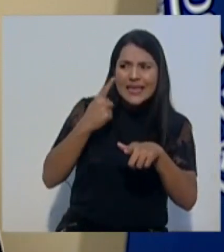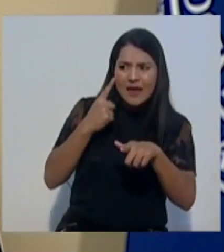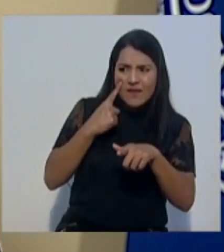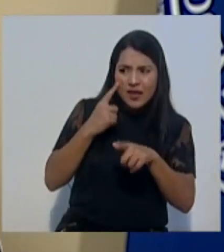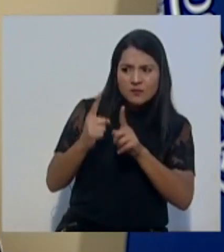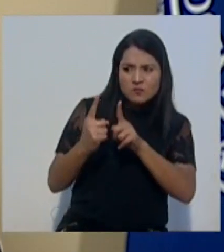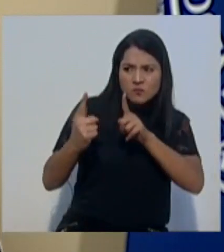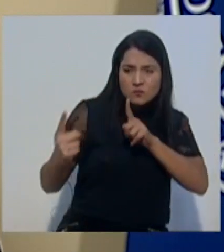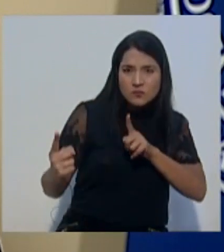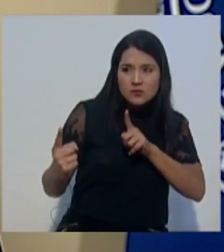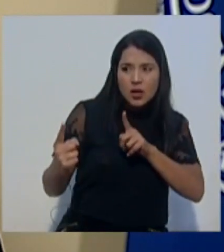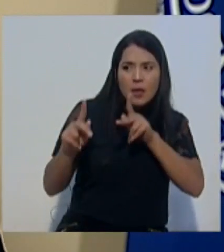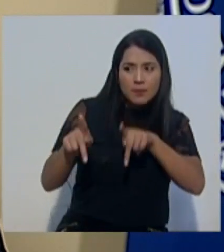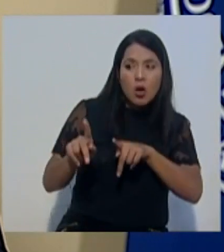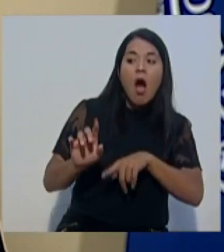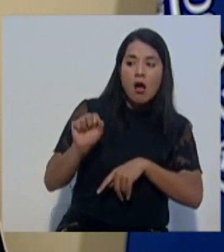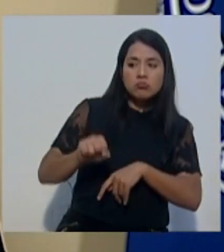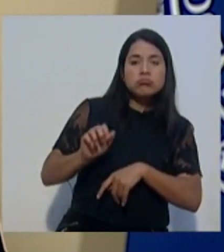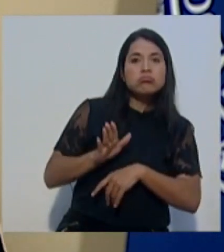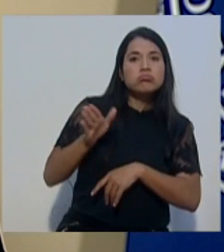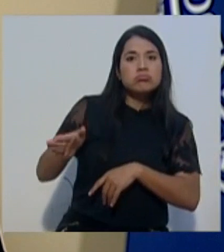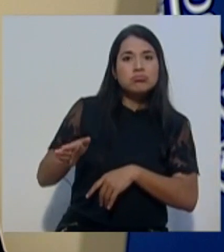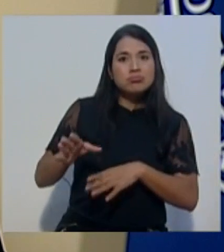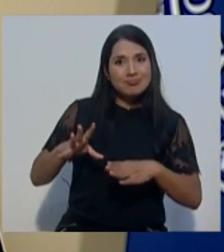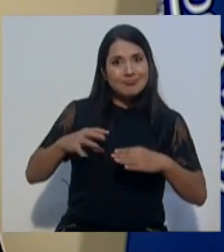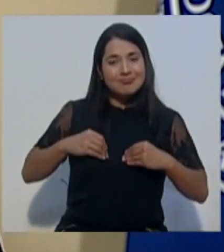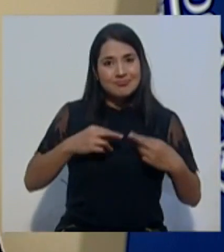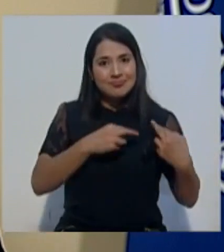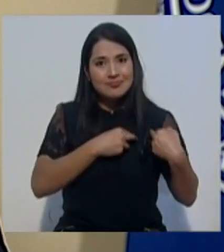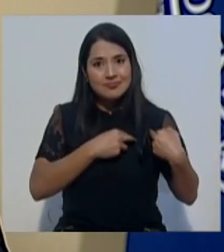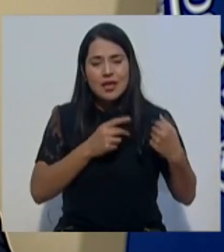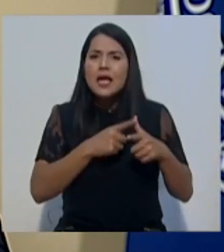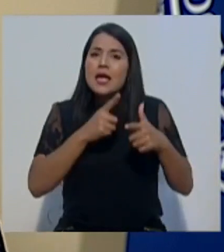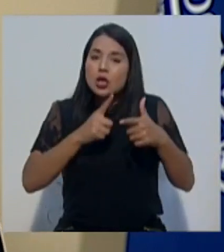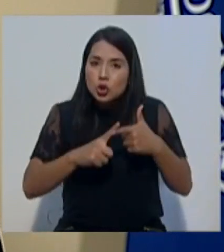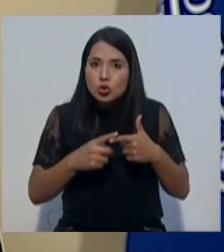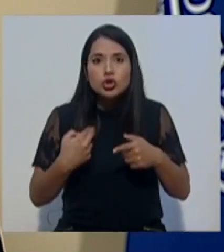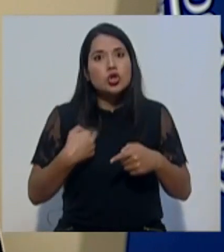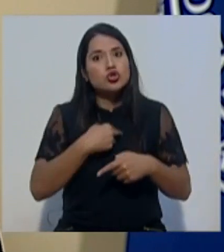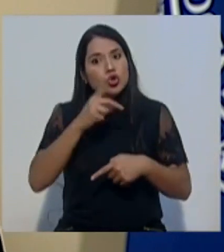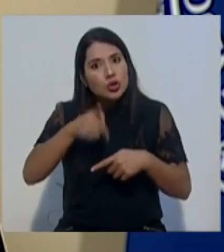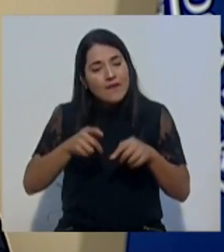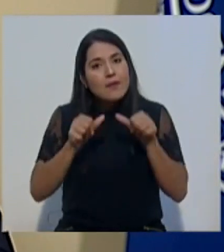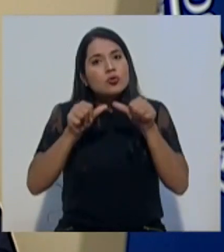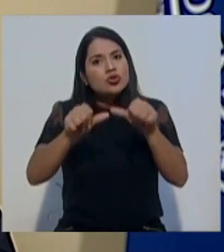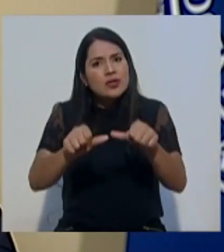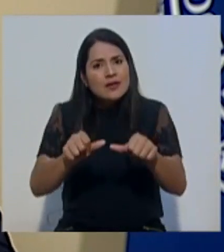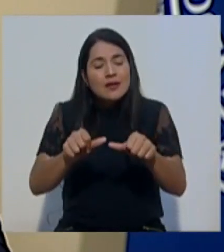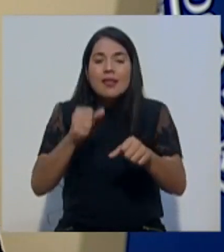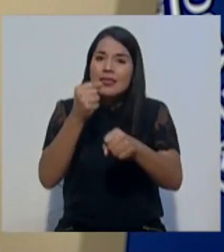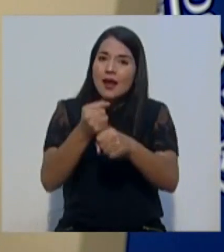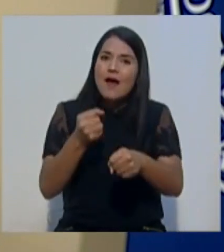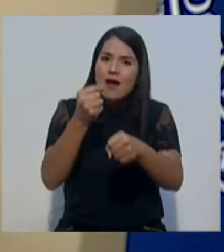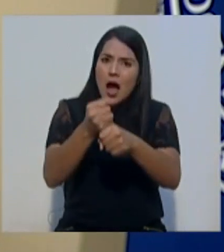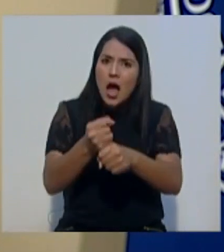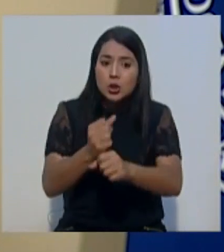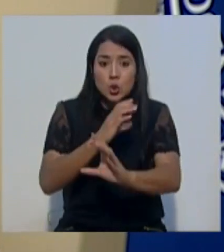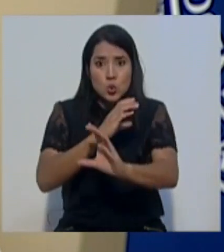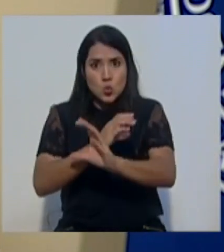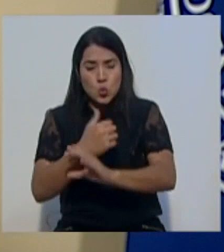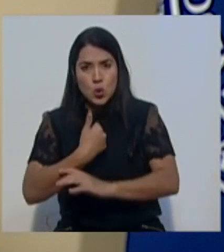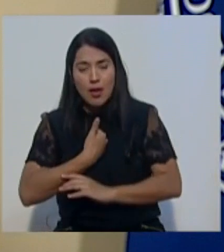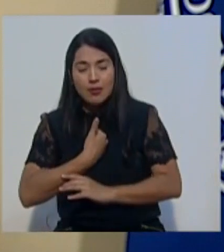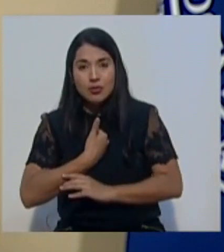asume eso como algo propio. Entonces mi mensaje es, sigamos, tenemos que seguir adelante, trabajando y